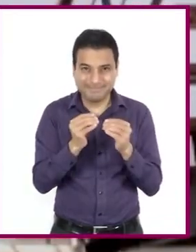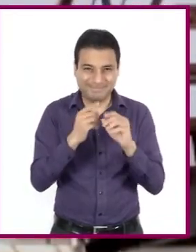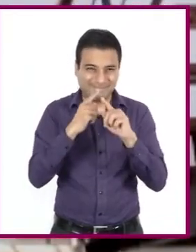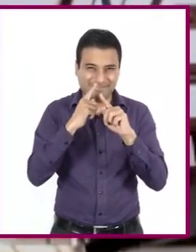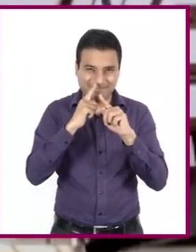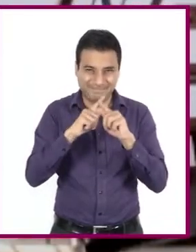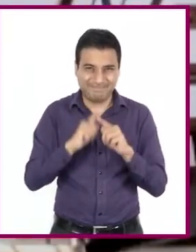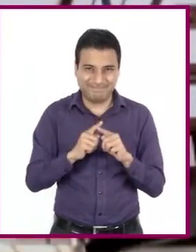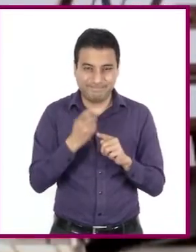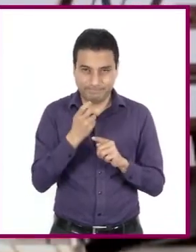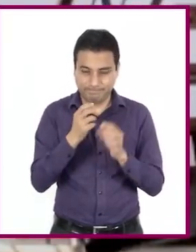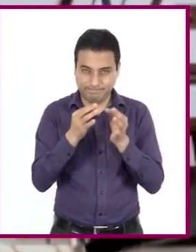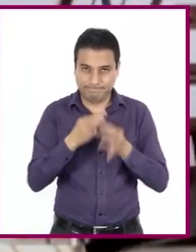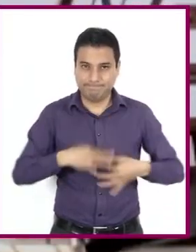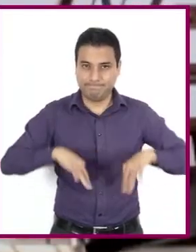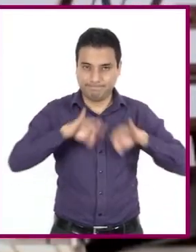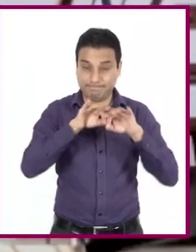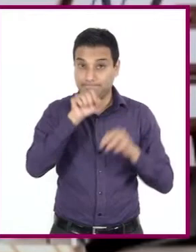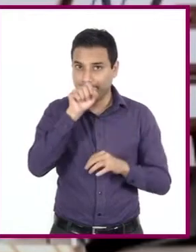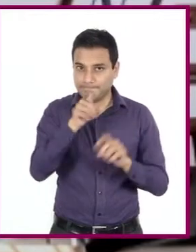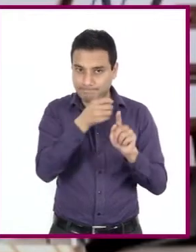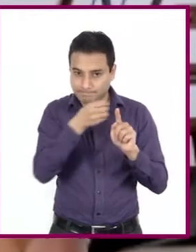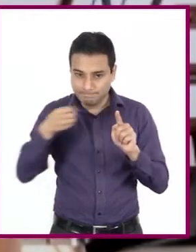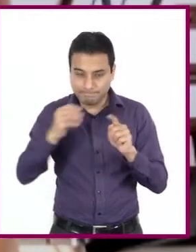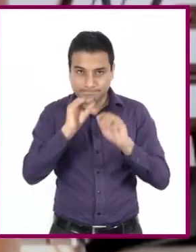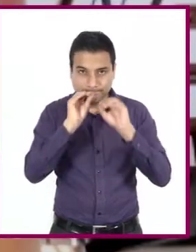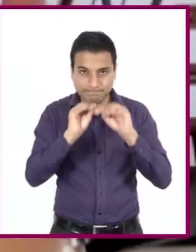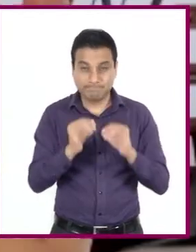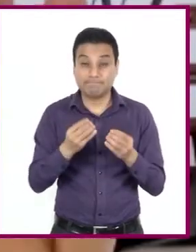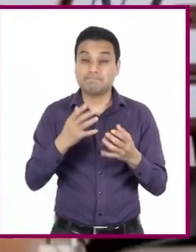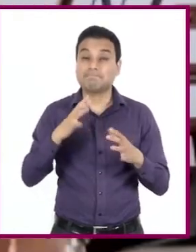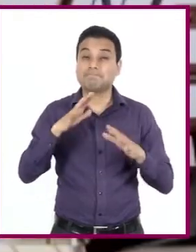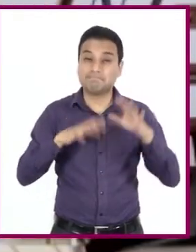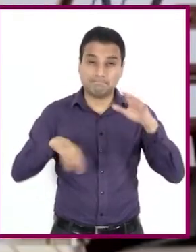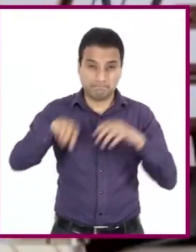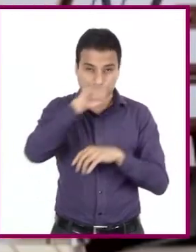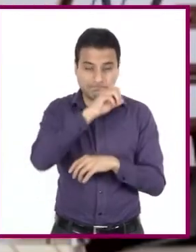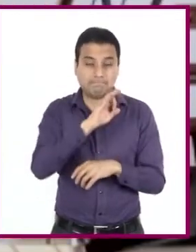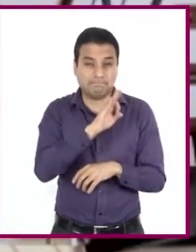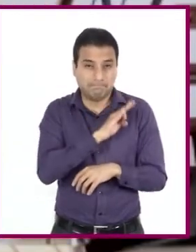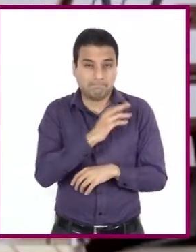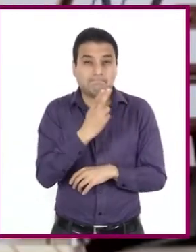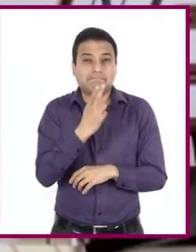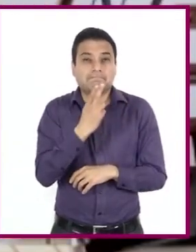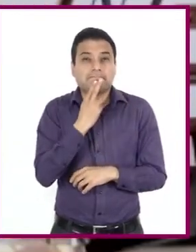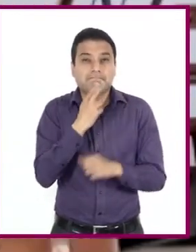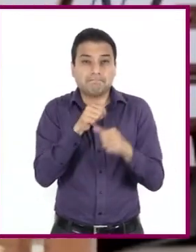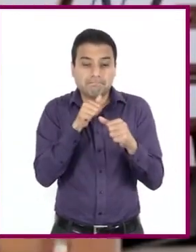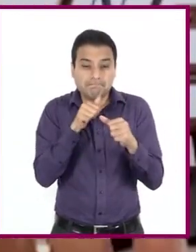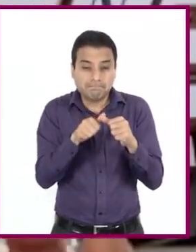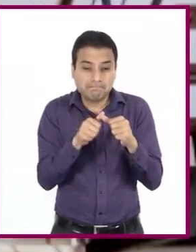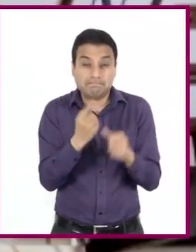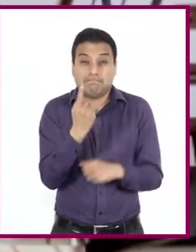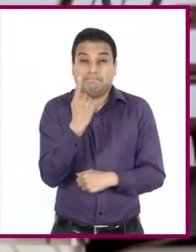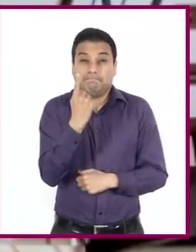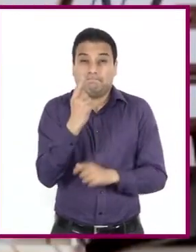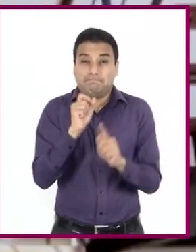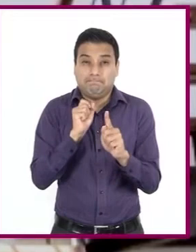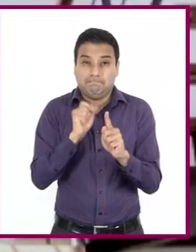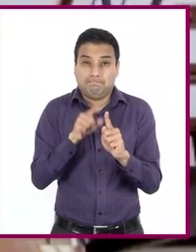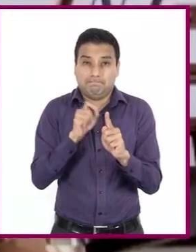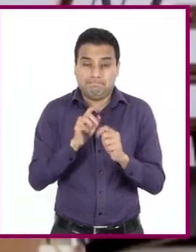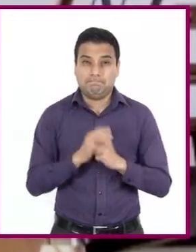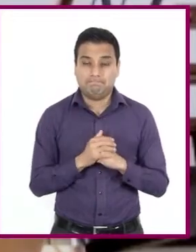sintaxis. Sin embargo, en algunos casos podemos usar una familia tipográfica adicional como un acento